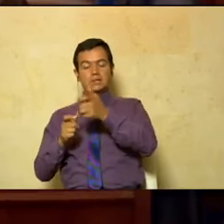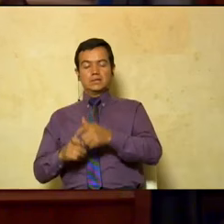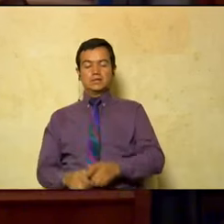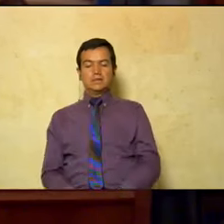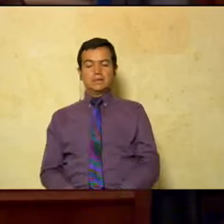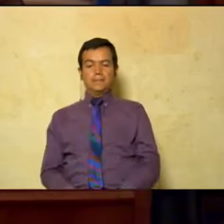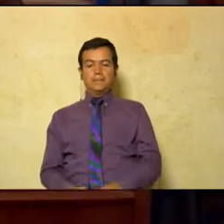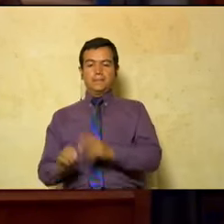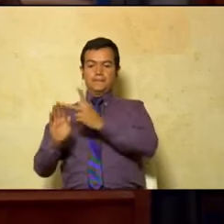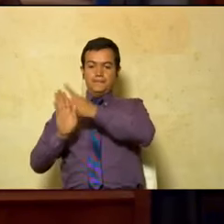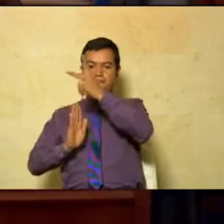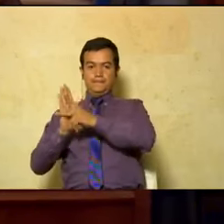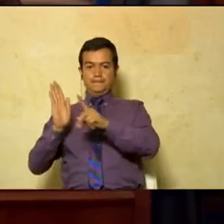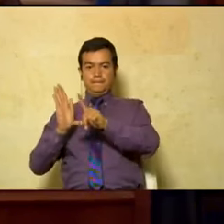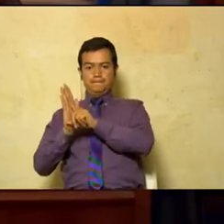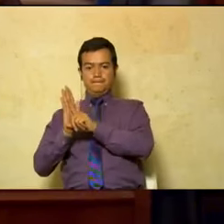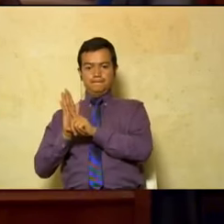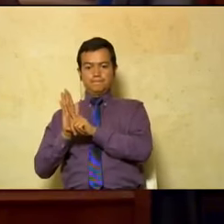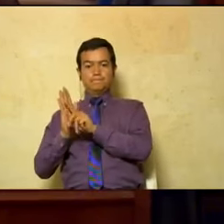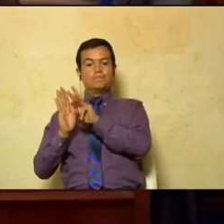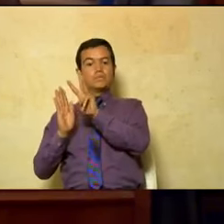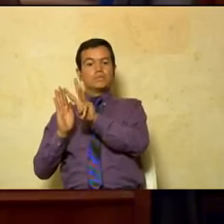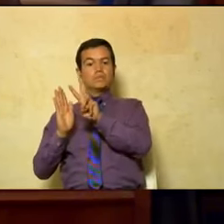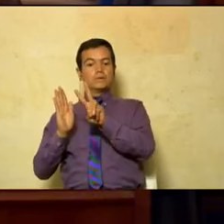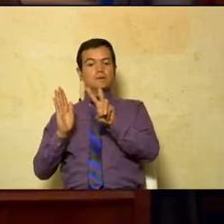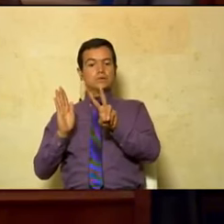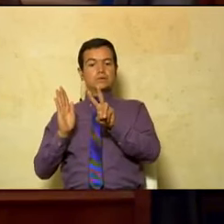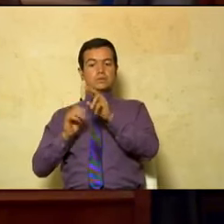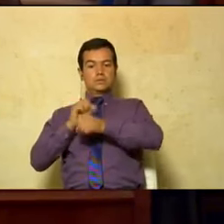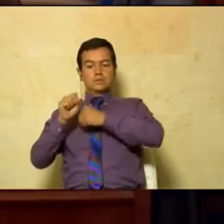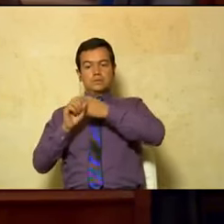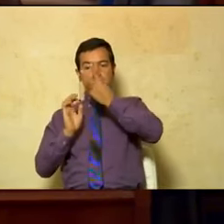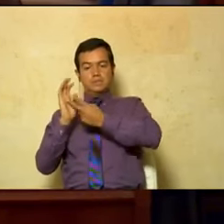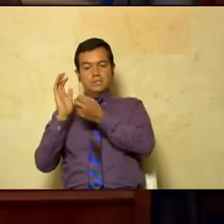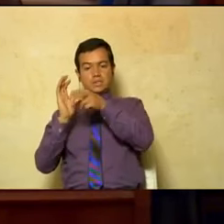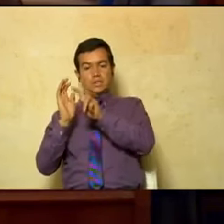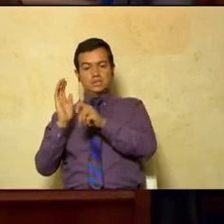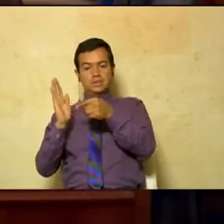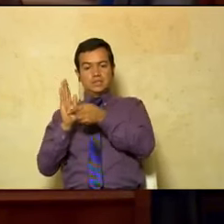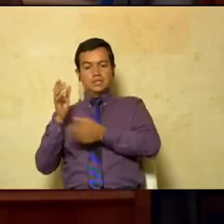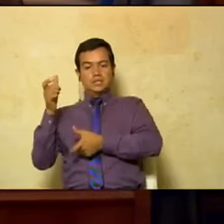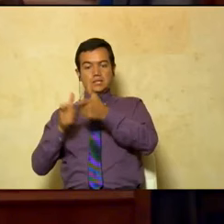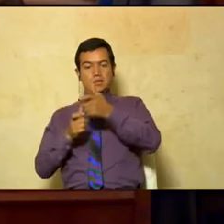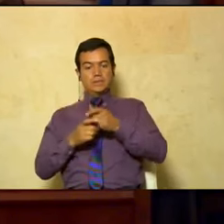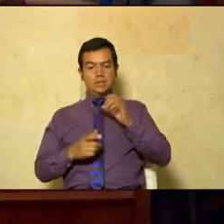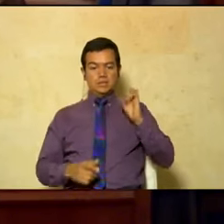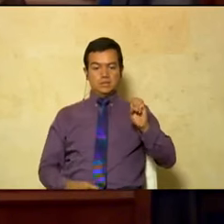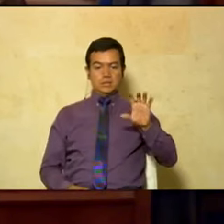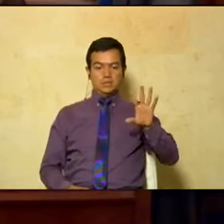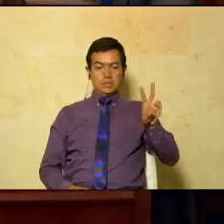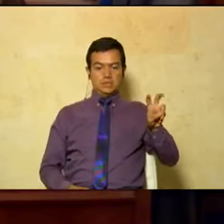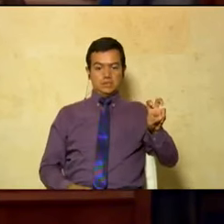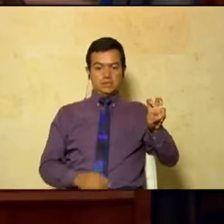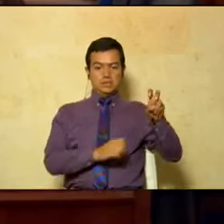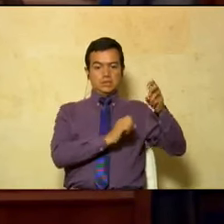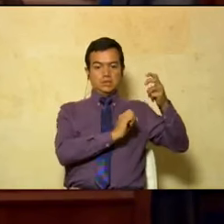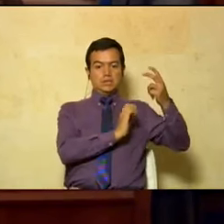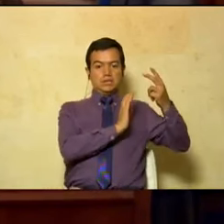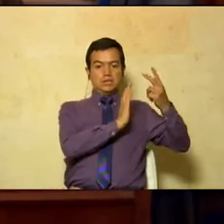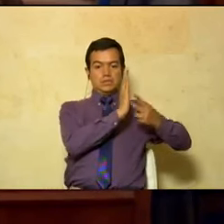cámara proyecto de ley número 32227 cámara 057 2016